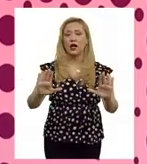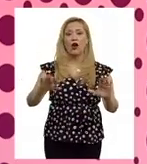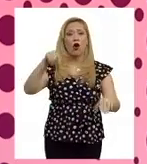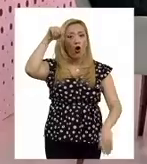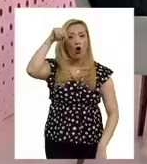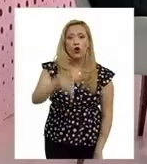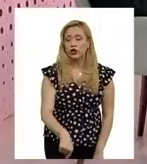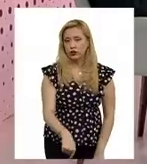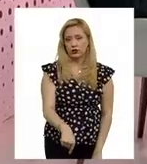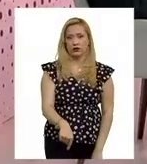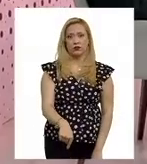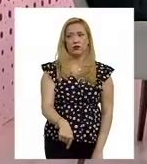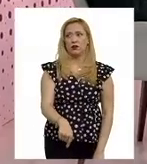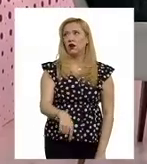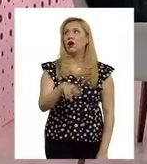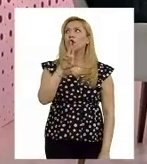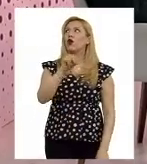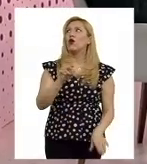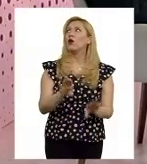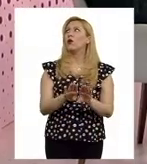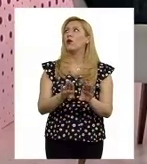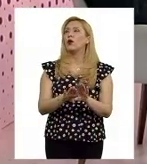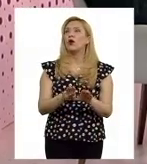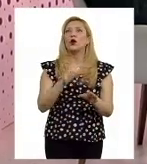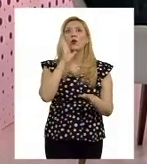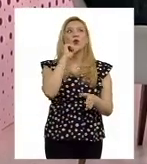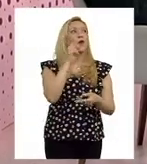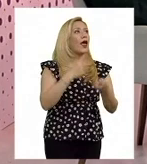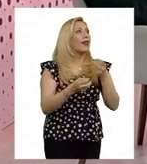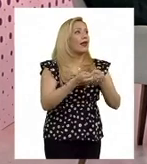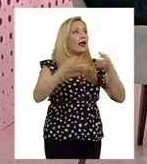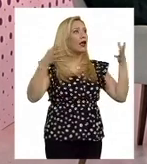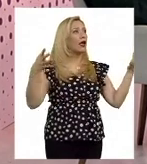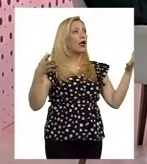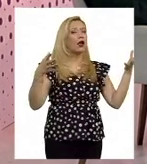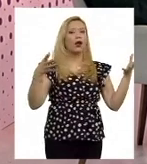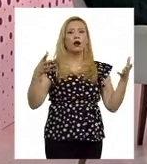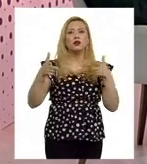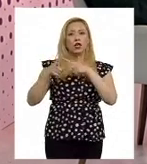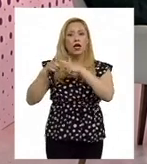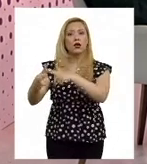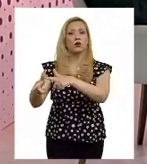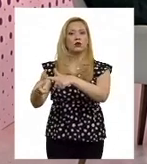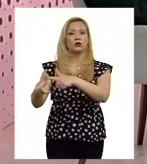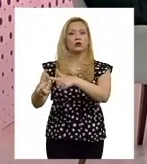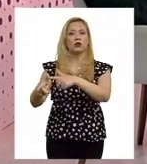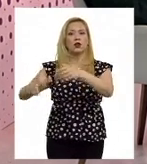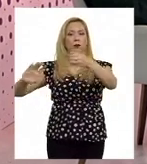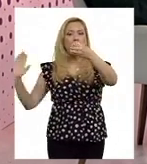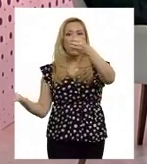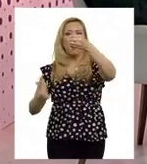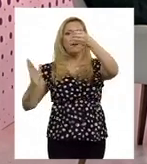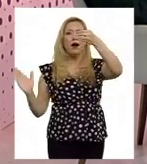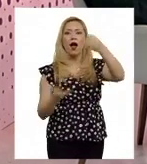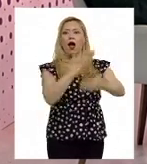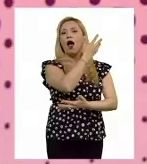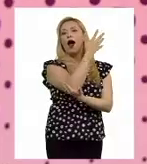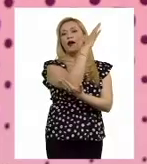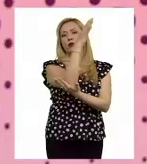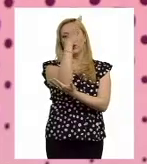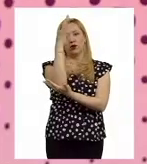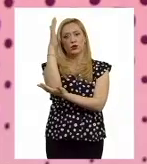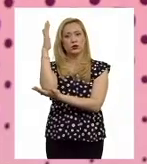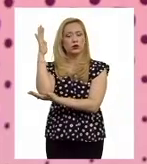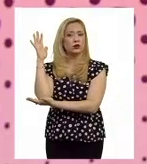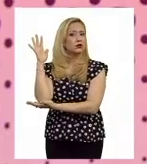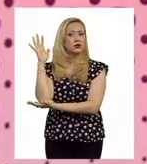yo digo, no es desarrollo, no puede haber desarrollo sostenible continuando con la deforestación, y no me refiero solamente